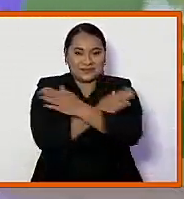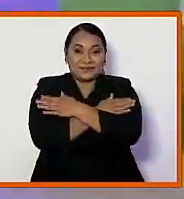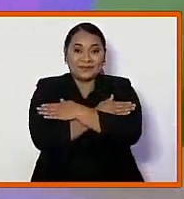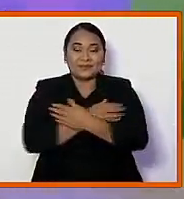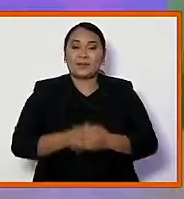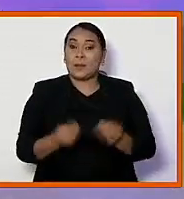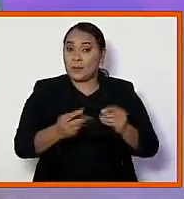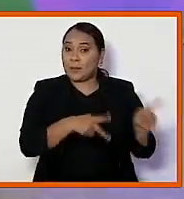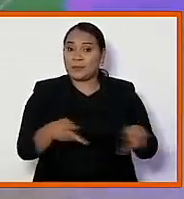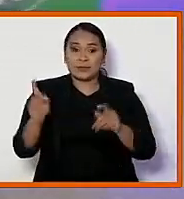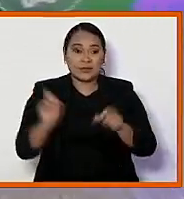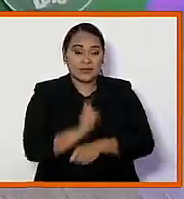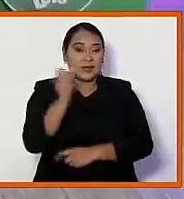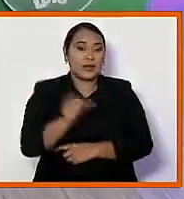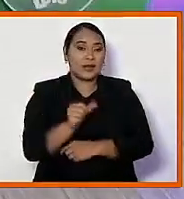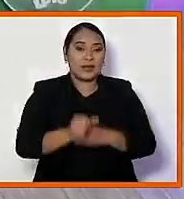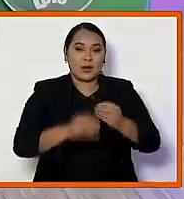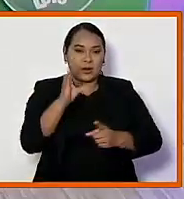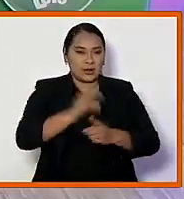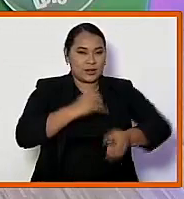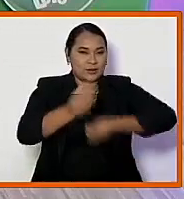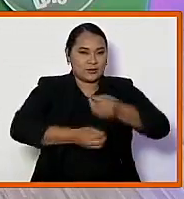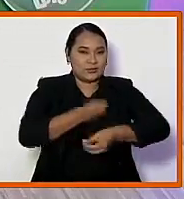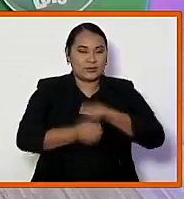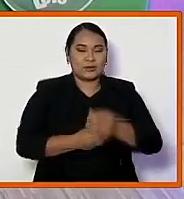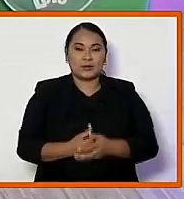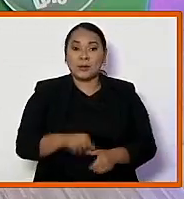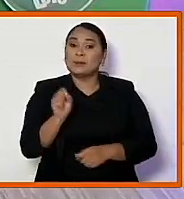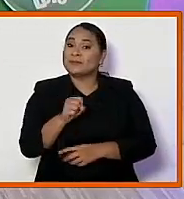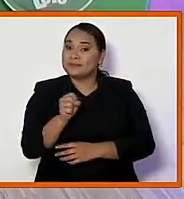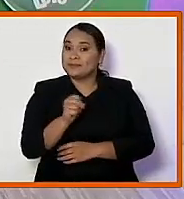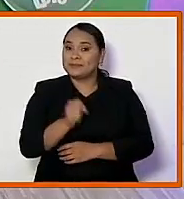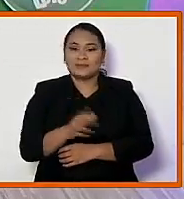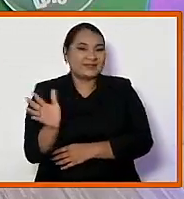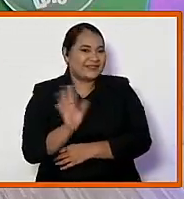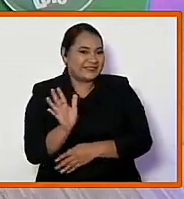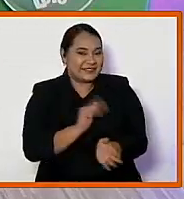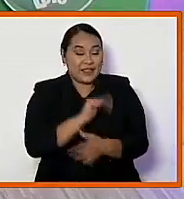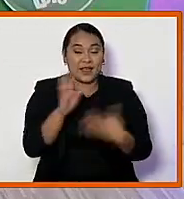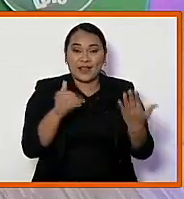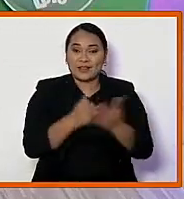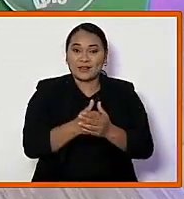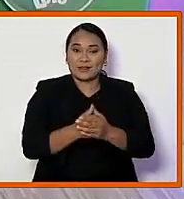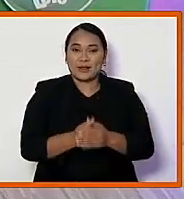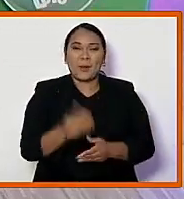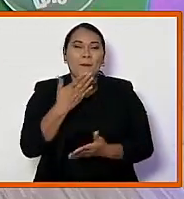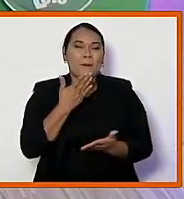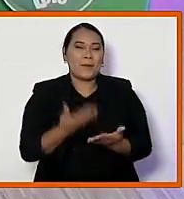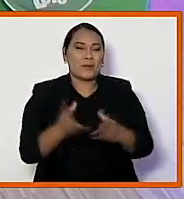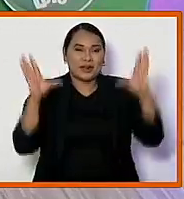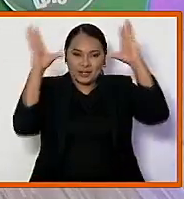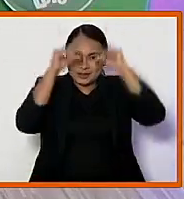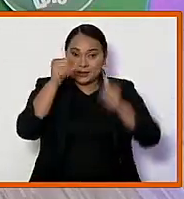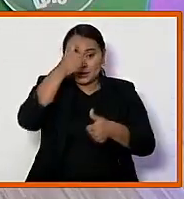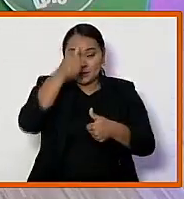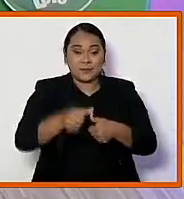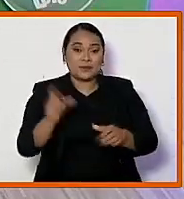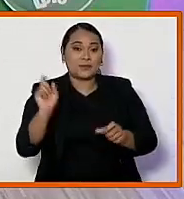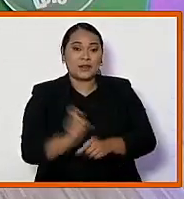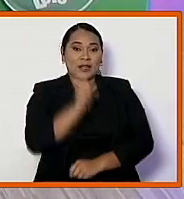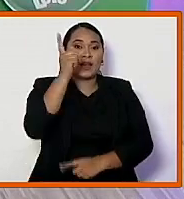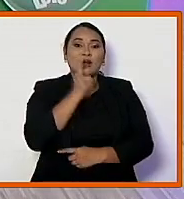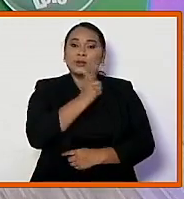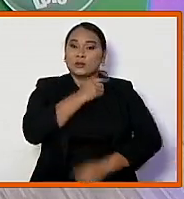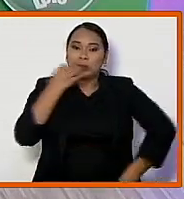los ganadores del día de hoy en cada uno de nuestros sorteos. Así es, Cecilia. Nos despedimos deseándote una excelente noche. Y recuerda que ganarte la Loto también